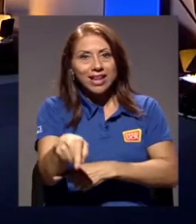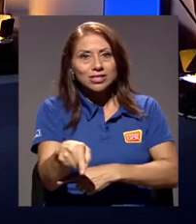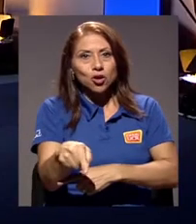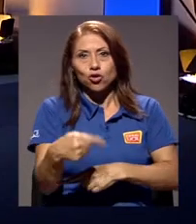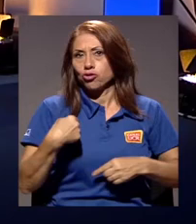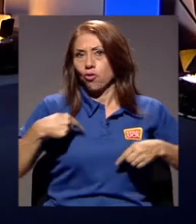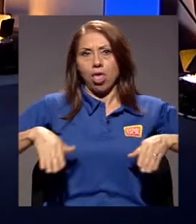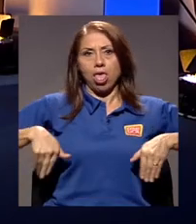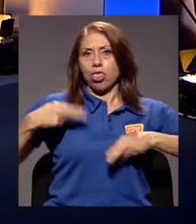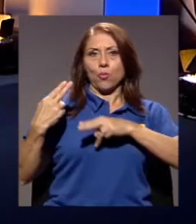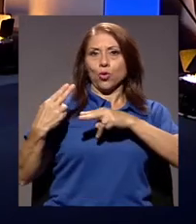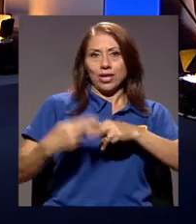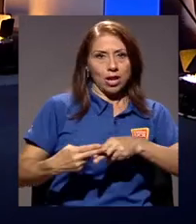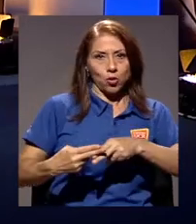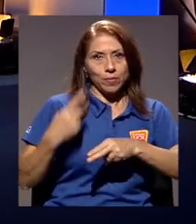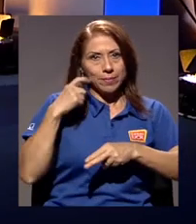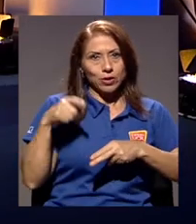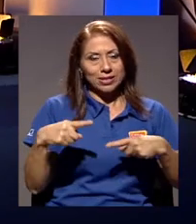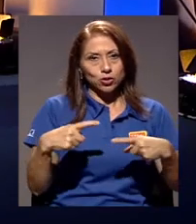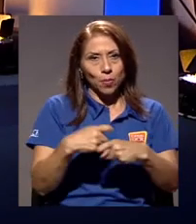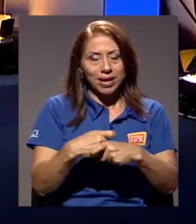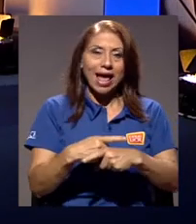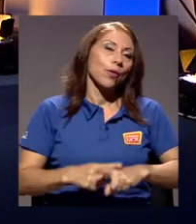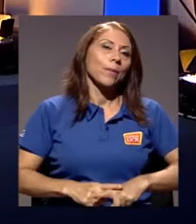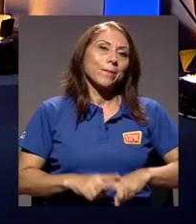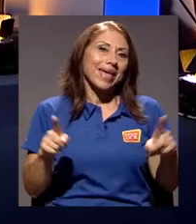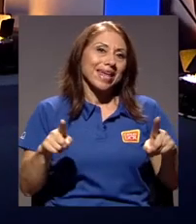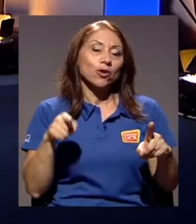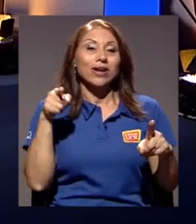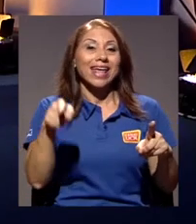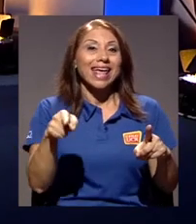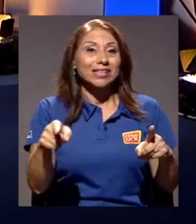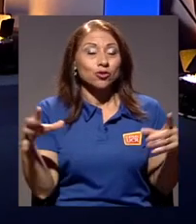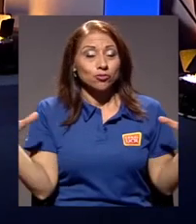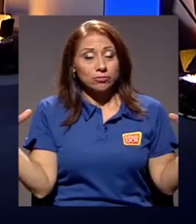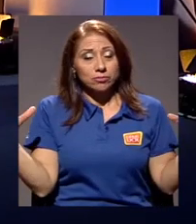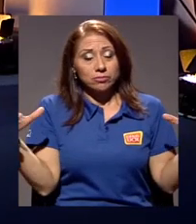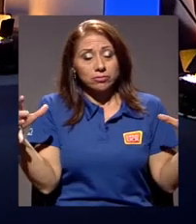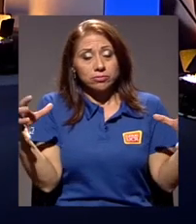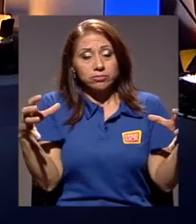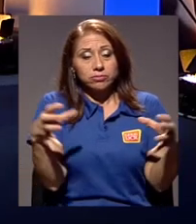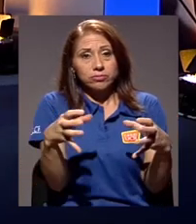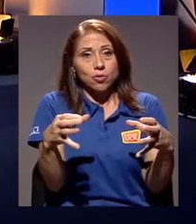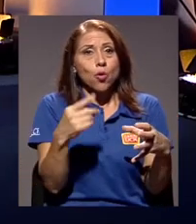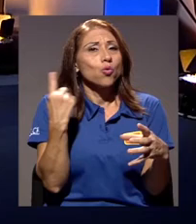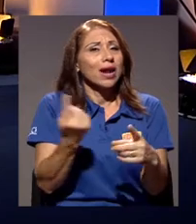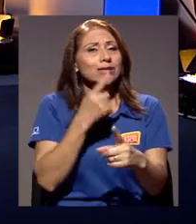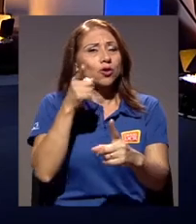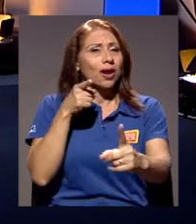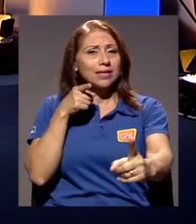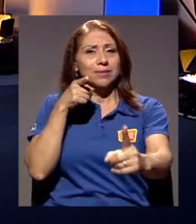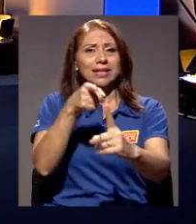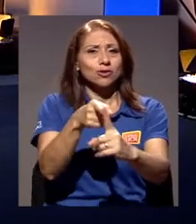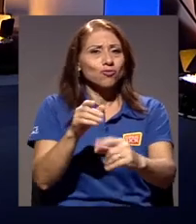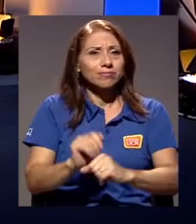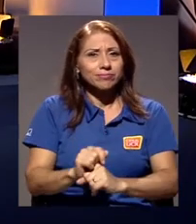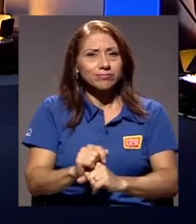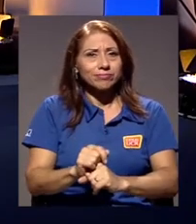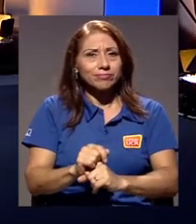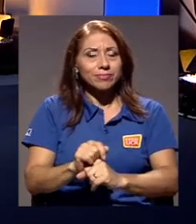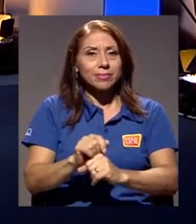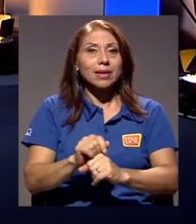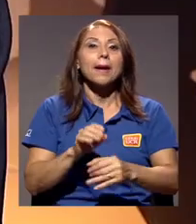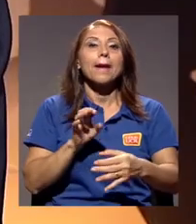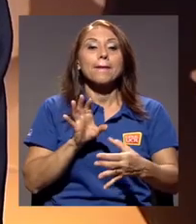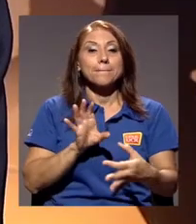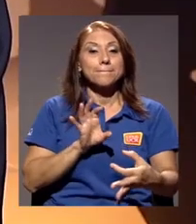pondría nombre porque es bastante complicado pero que unía en una sola operación vinculado